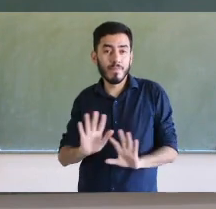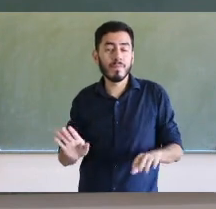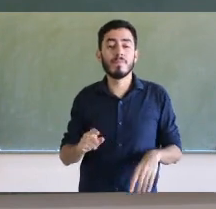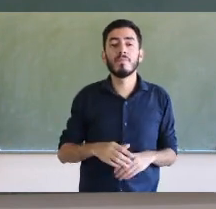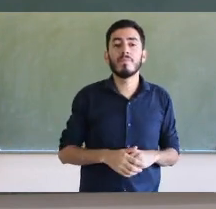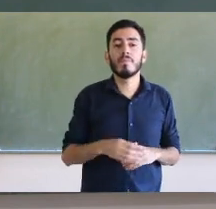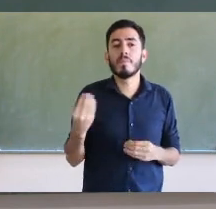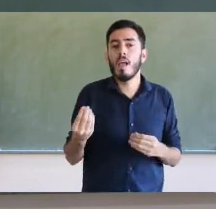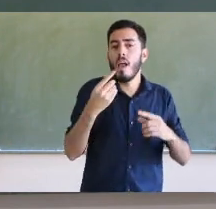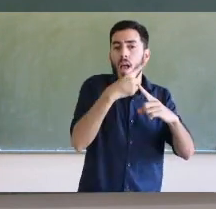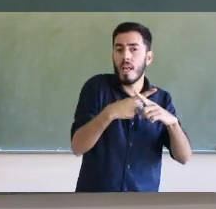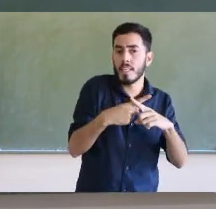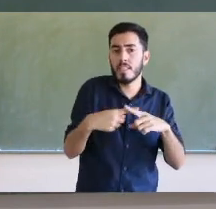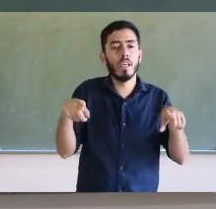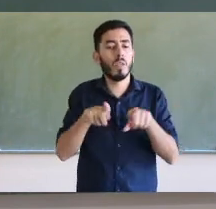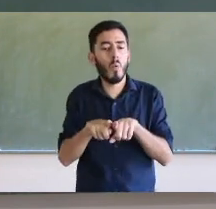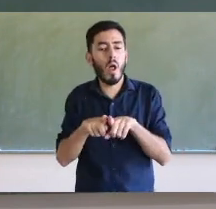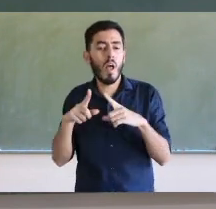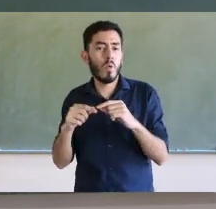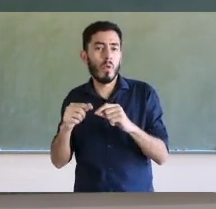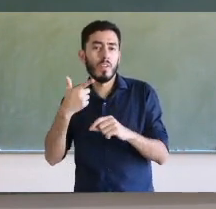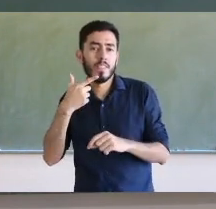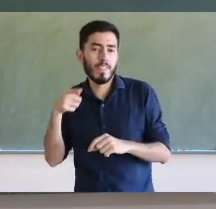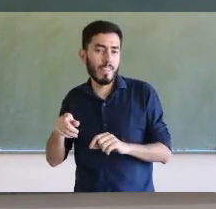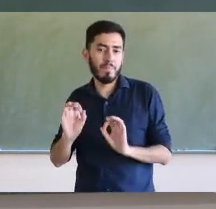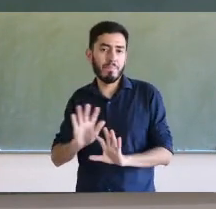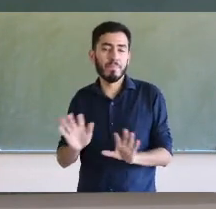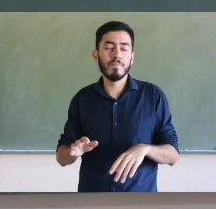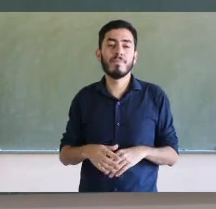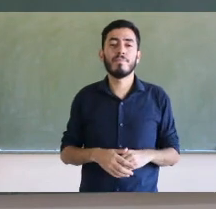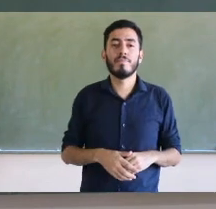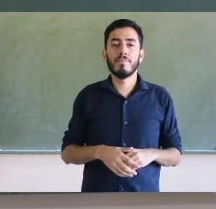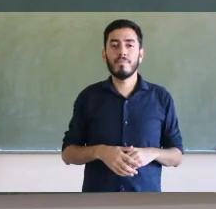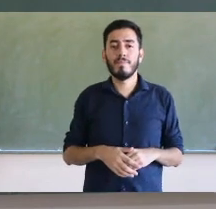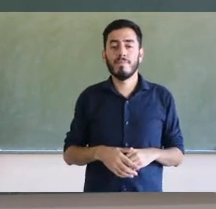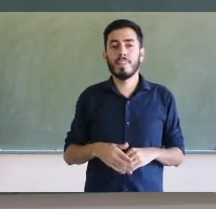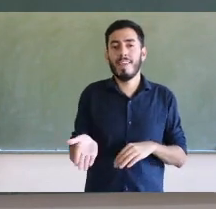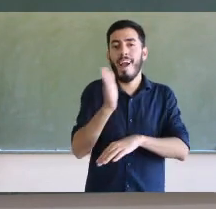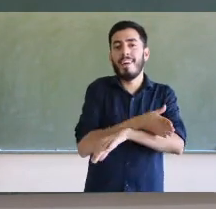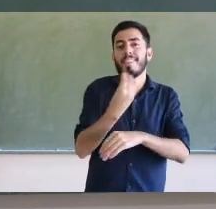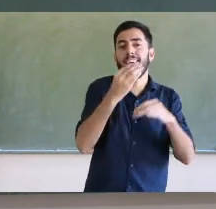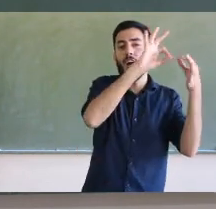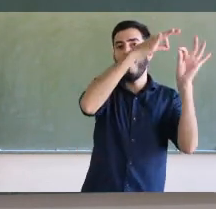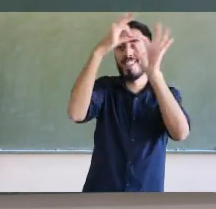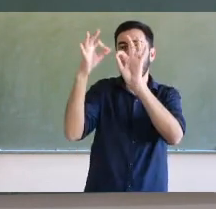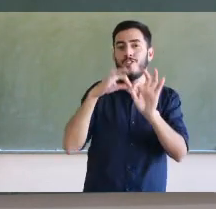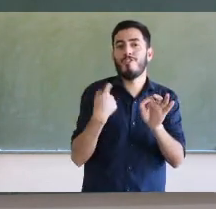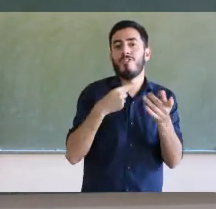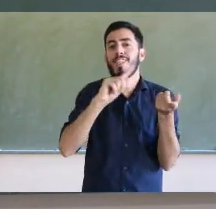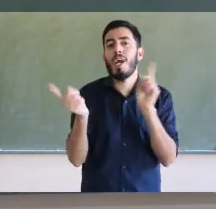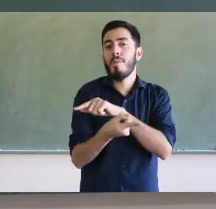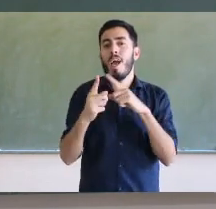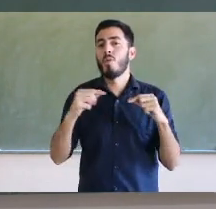Es decir, el valor de la incógnita en este ejercicio, donde estaba expresado el lenguaje coloquial. Ahora a